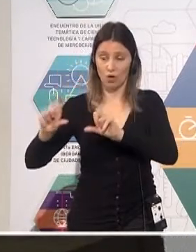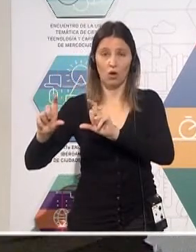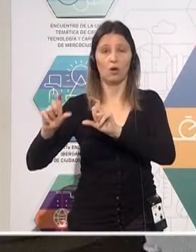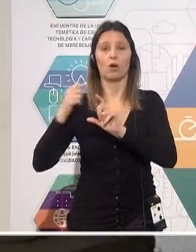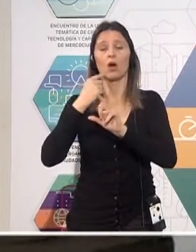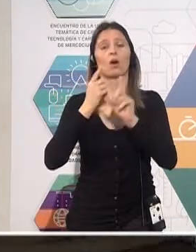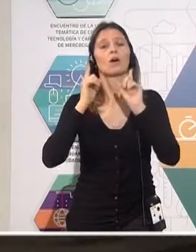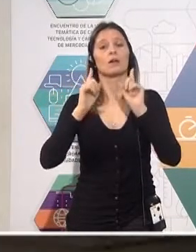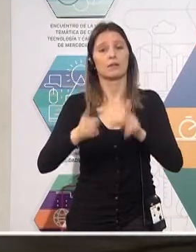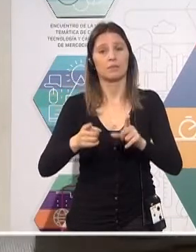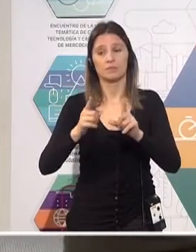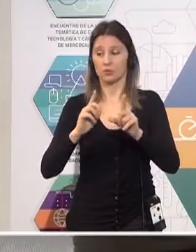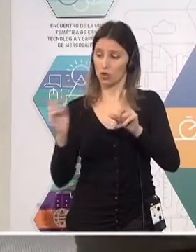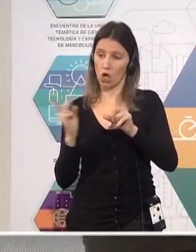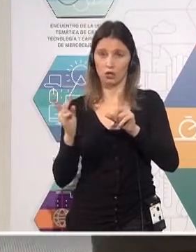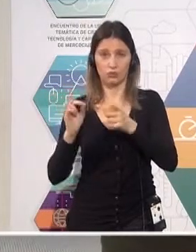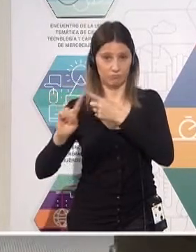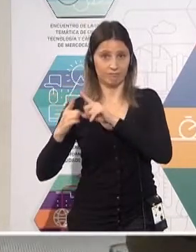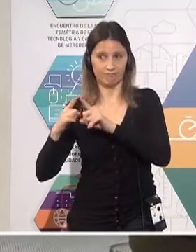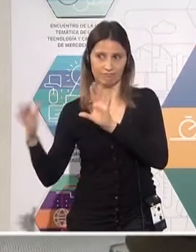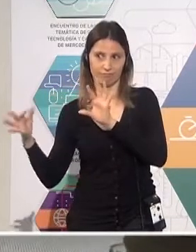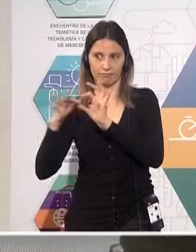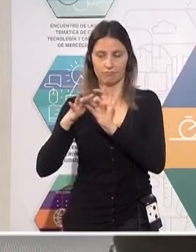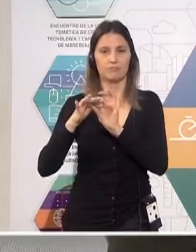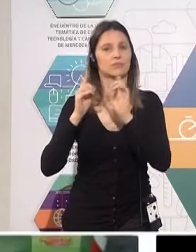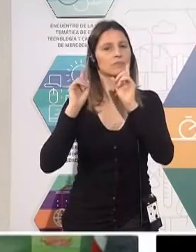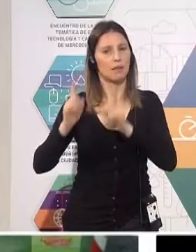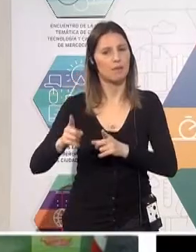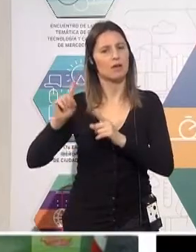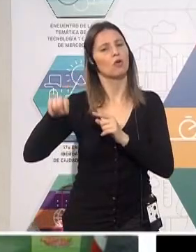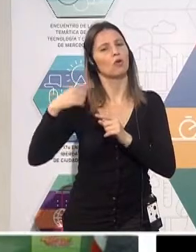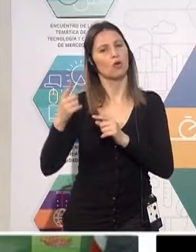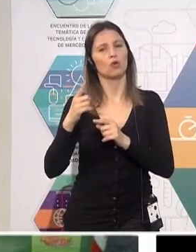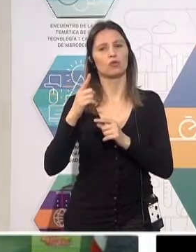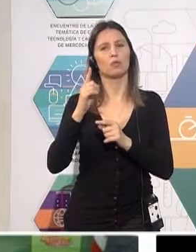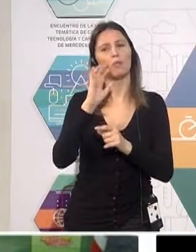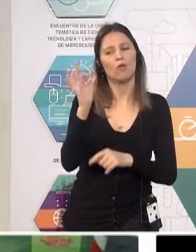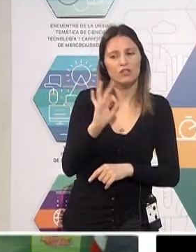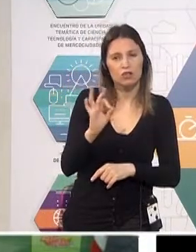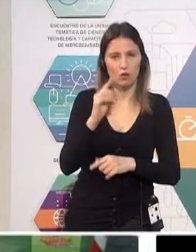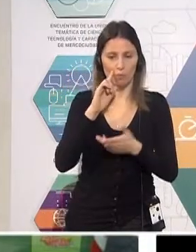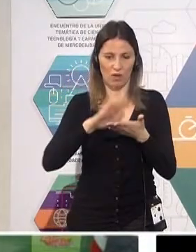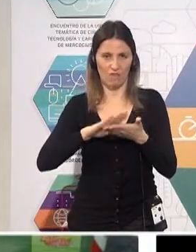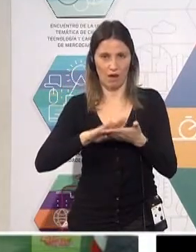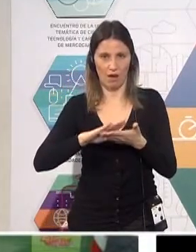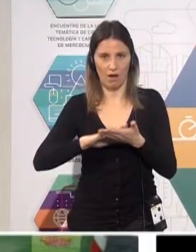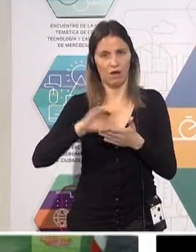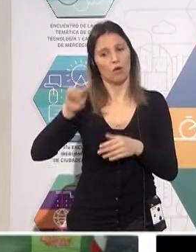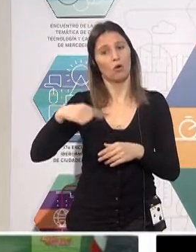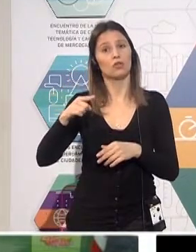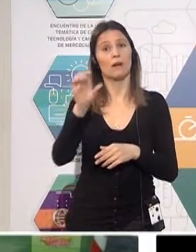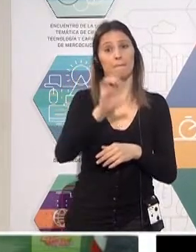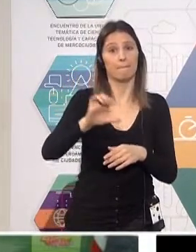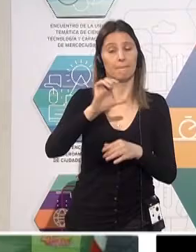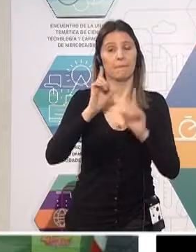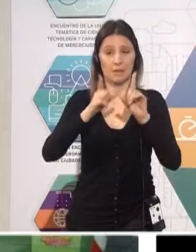ver con la foto de la izquierda estamos también con otro piloto actualmente con otra empresa que